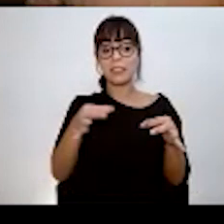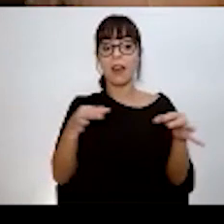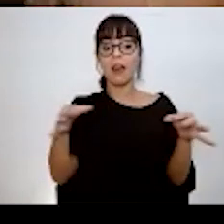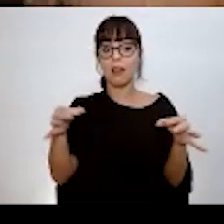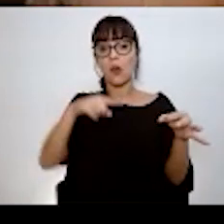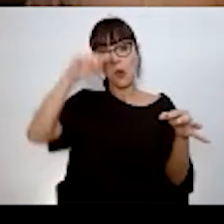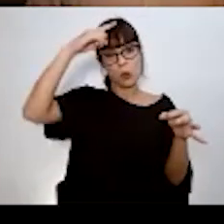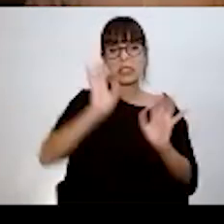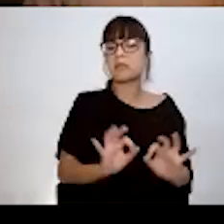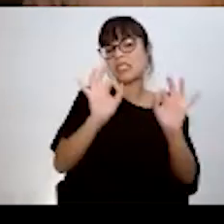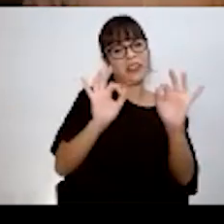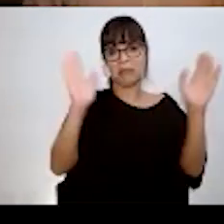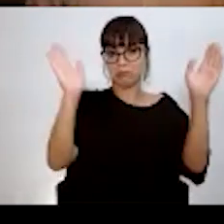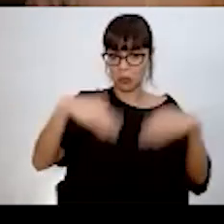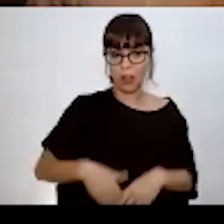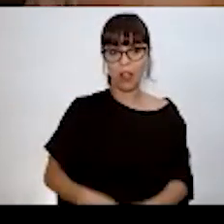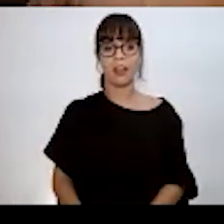concreta.